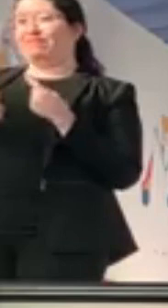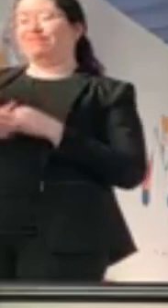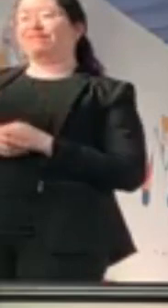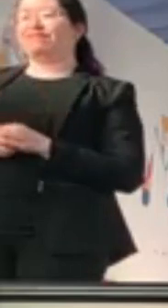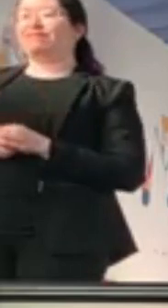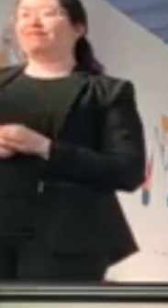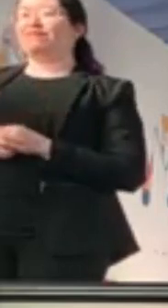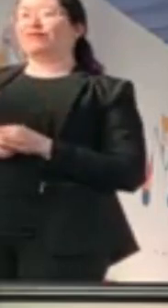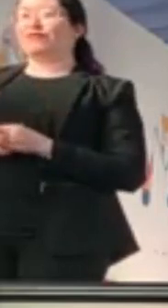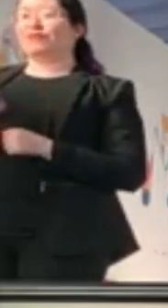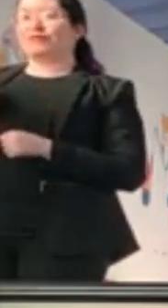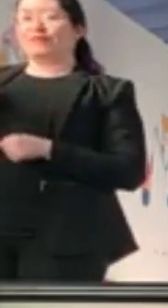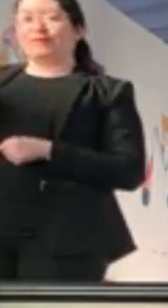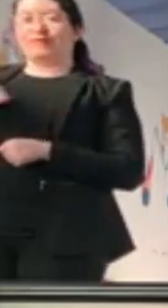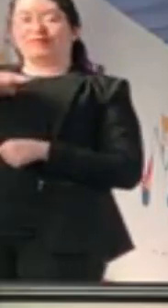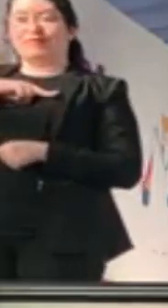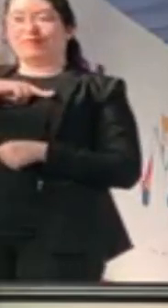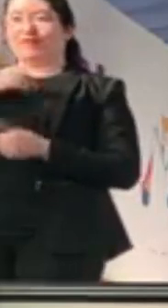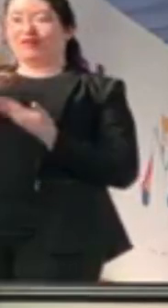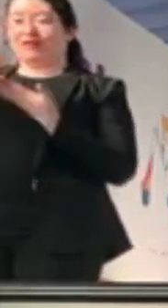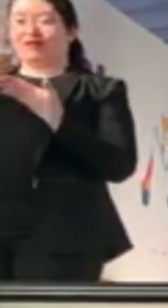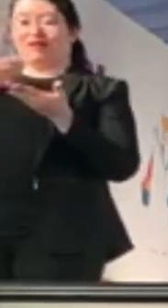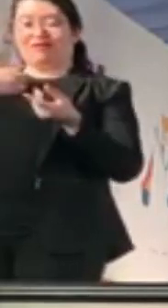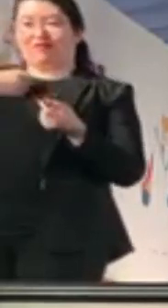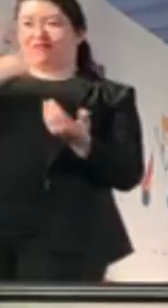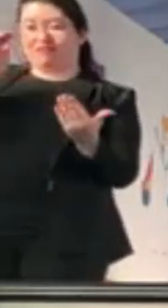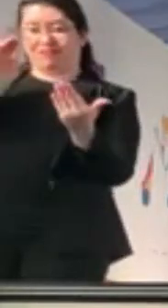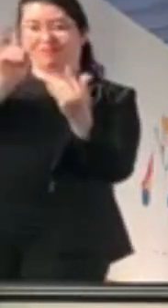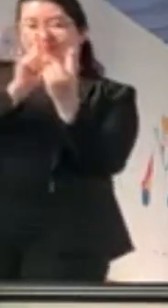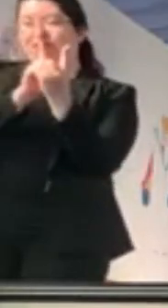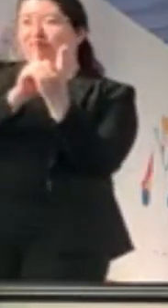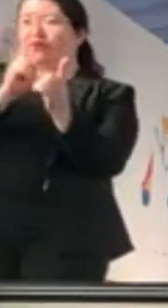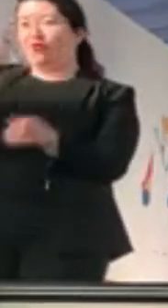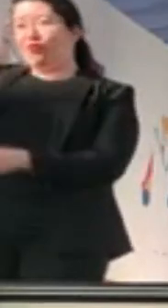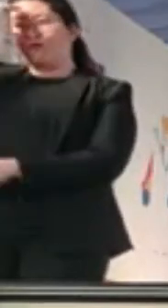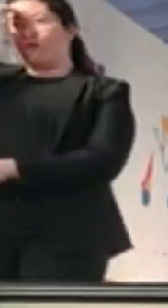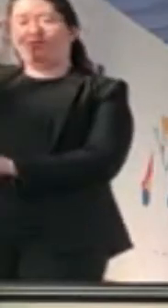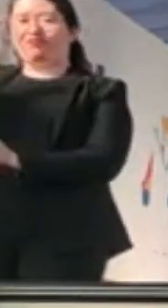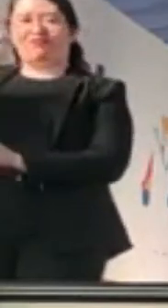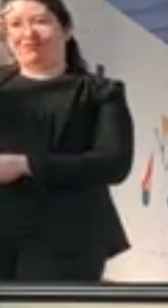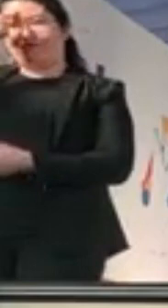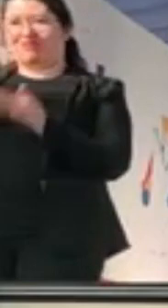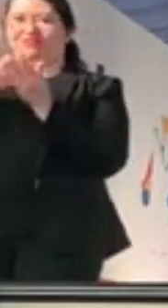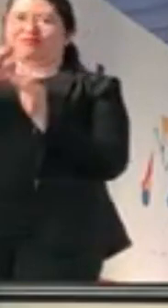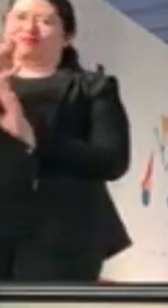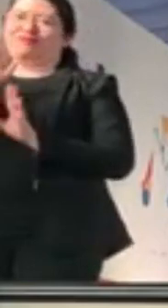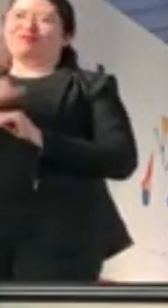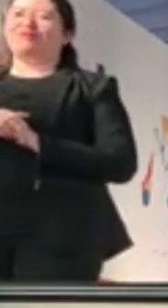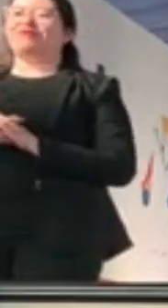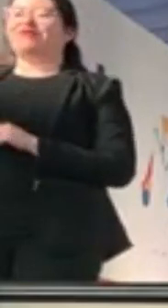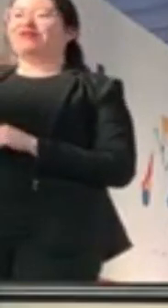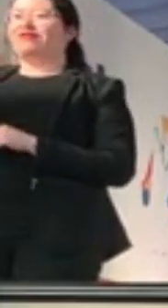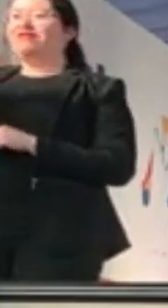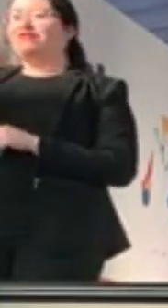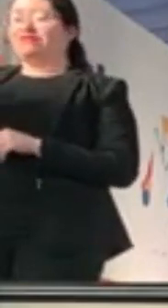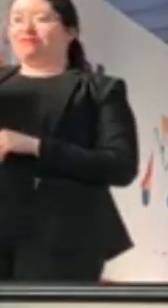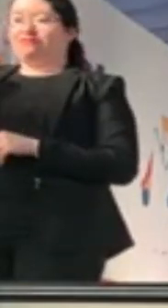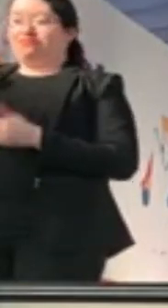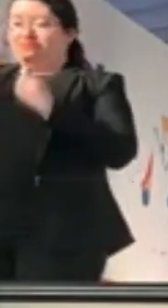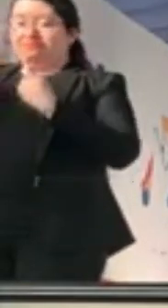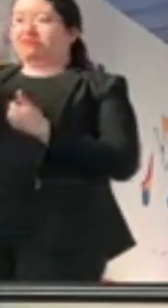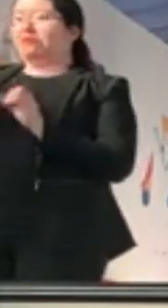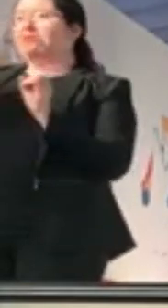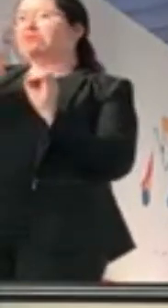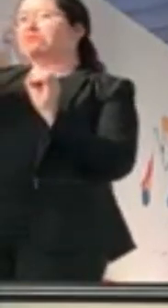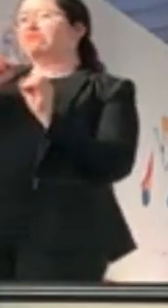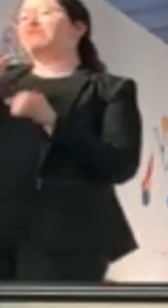No nos habíamos tratado personalmente, Aranza, digo yo, seguro no se dice así, Aranza Tirado y un servidor, pero yo